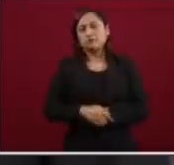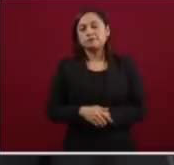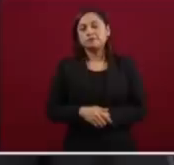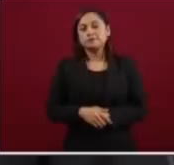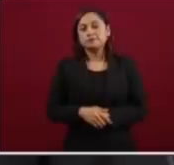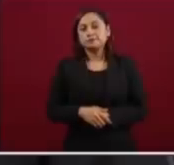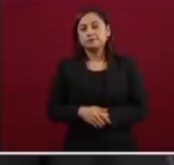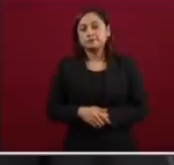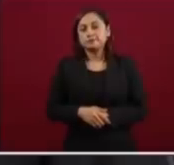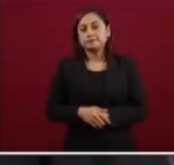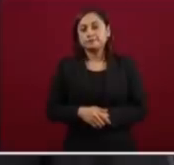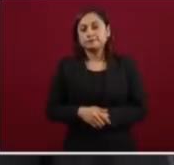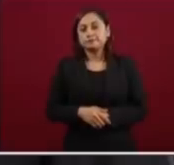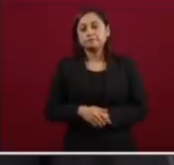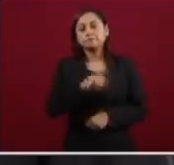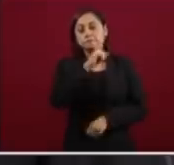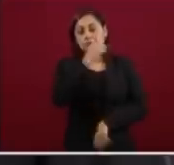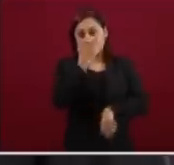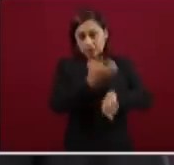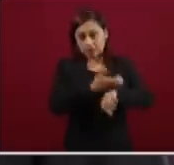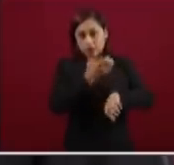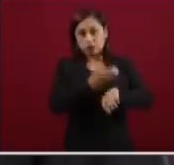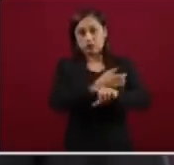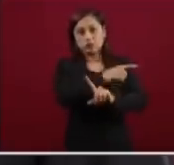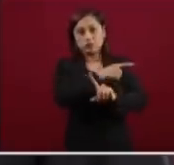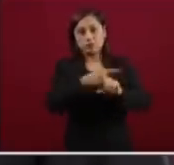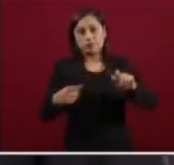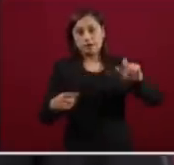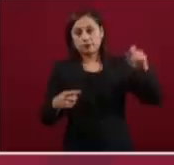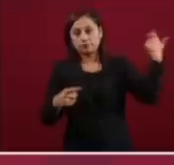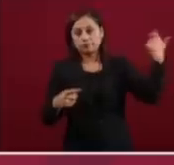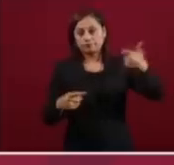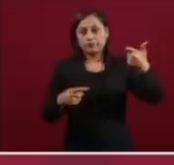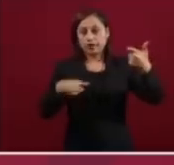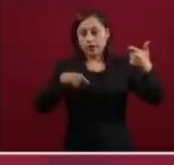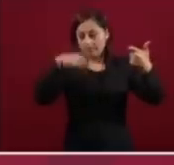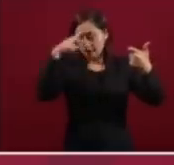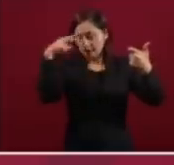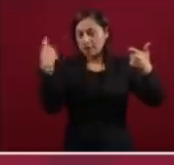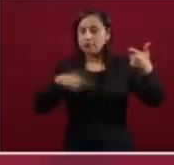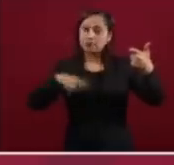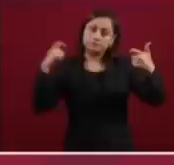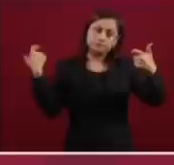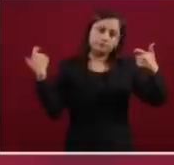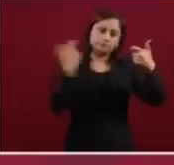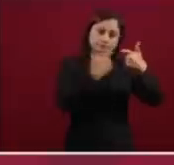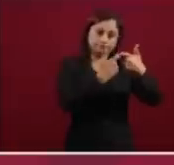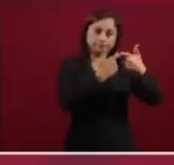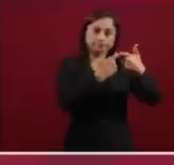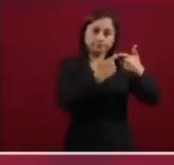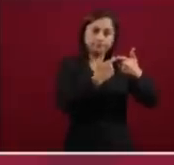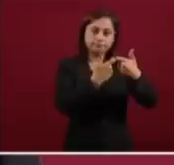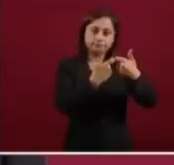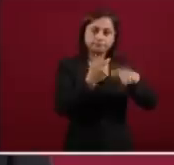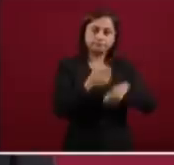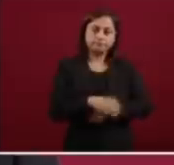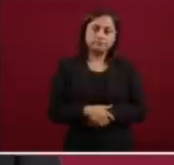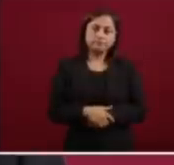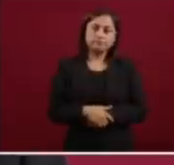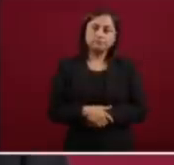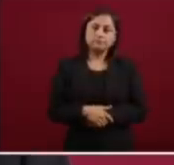el gobierno eeuu la mitad y nosotros la otra mitad qué